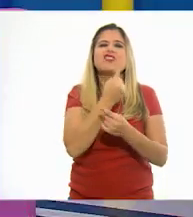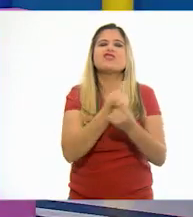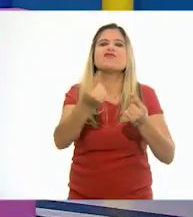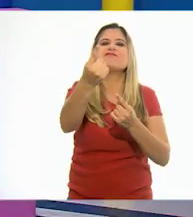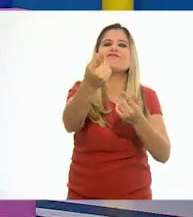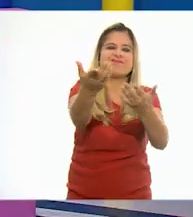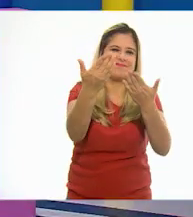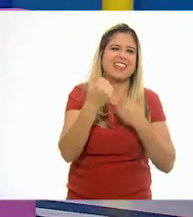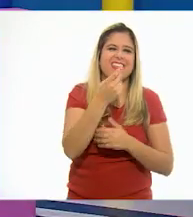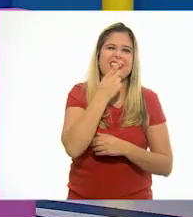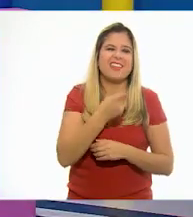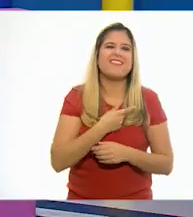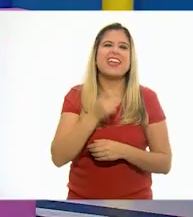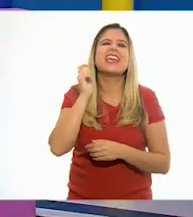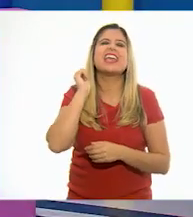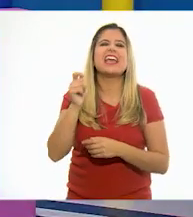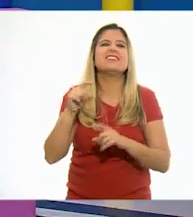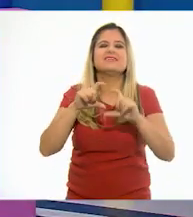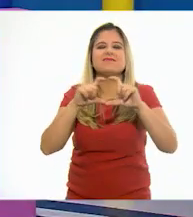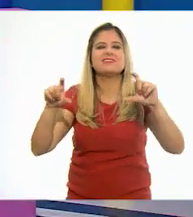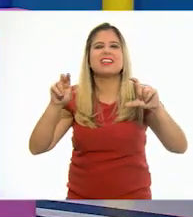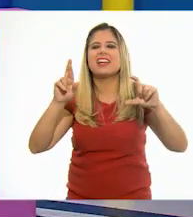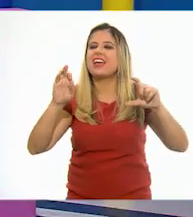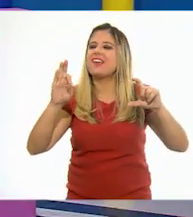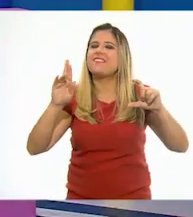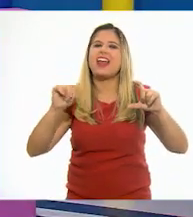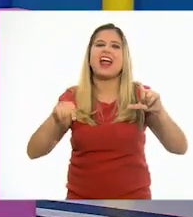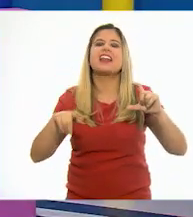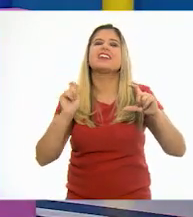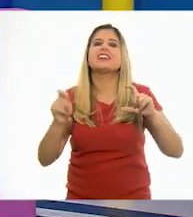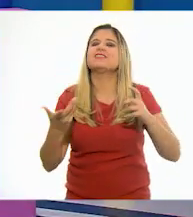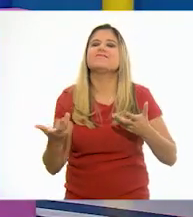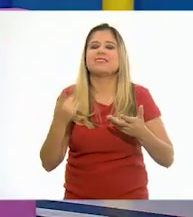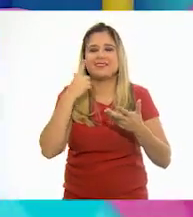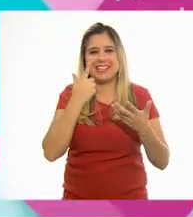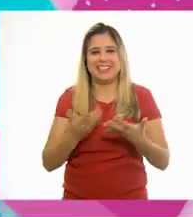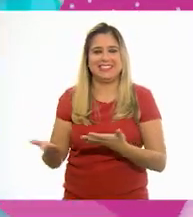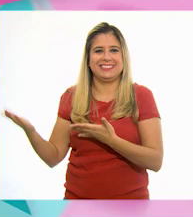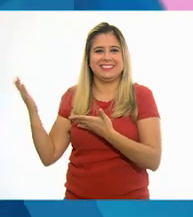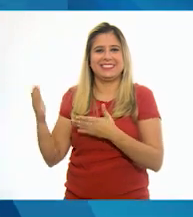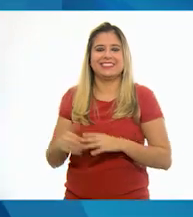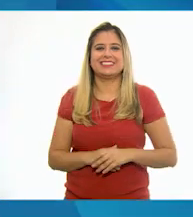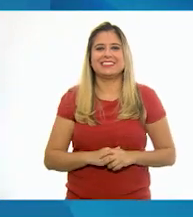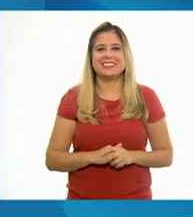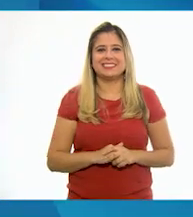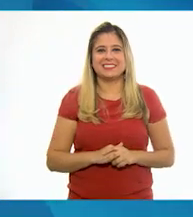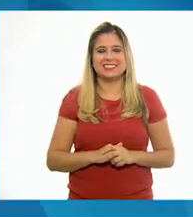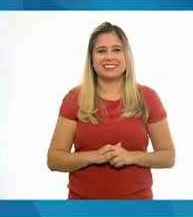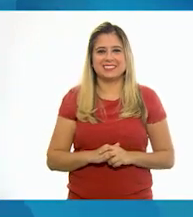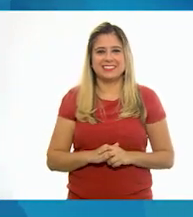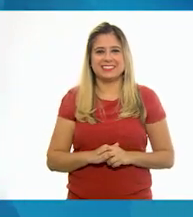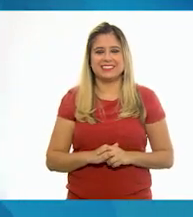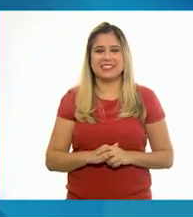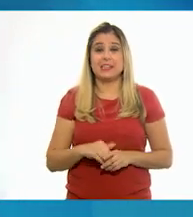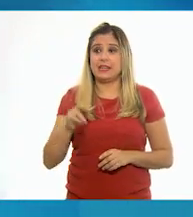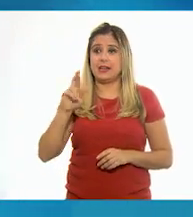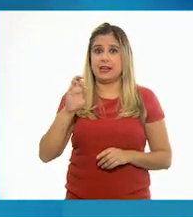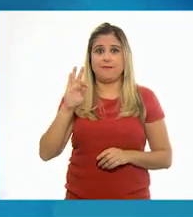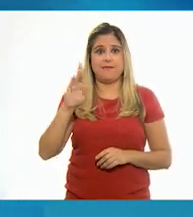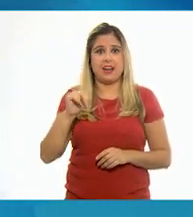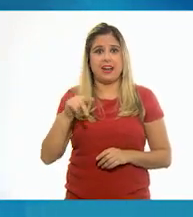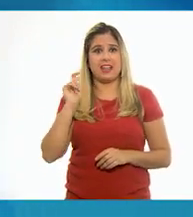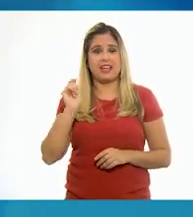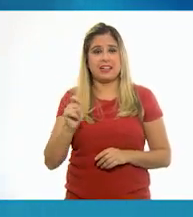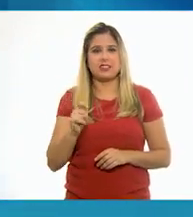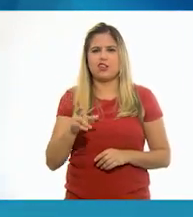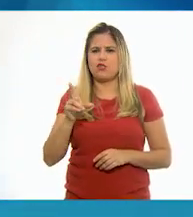a los niños en casita y que nos digan qué onda, sí, que nos den pista, ¿qué les parece? Vamos, mejor. Sí. El refrán es,